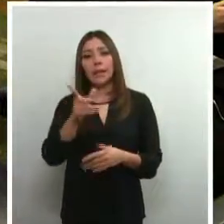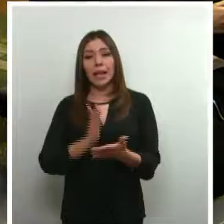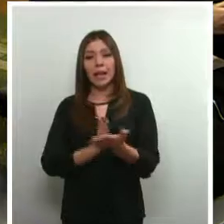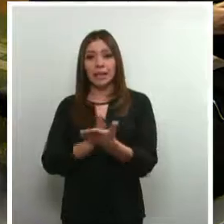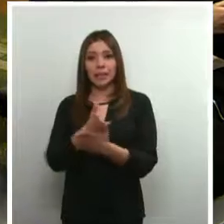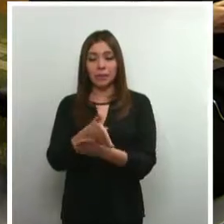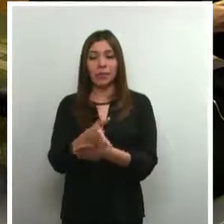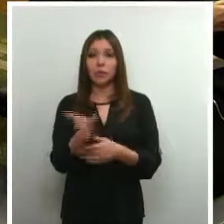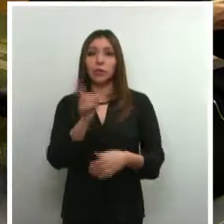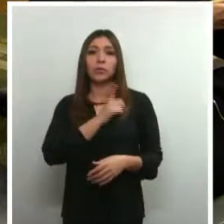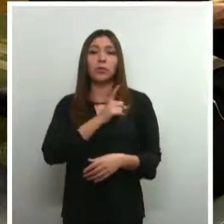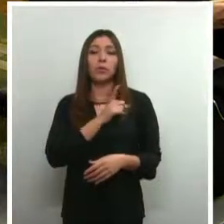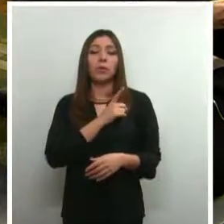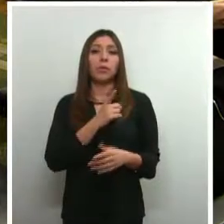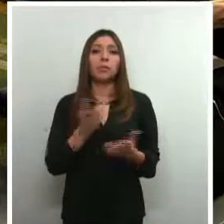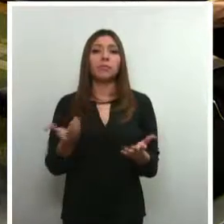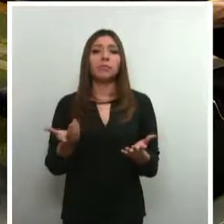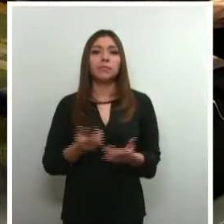es